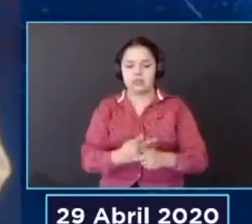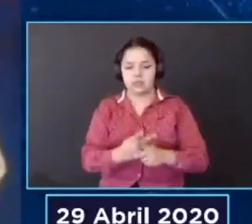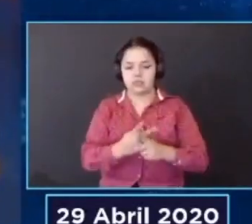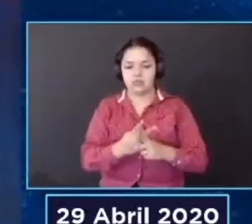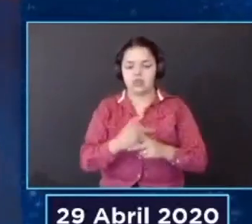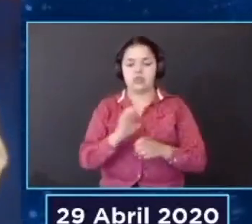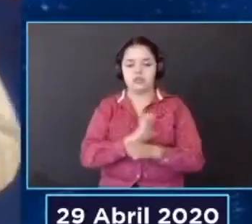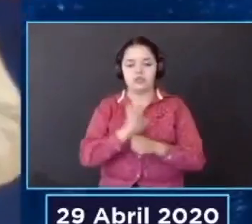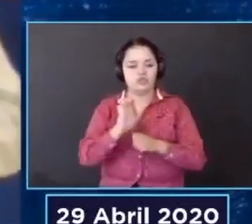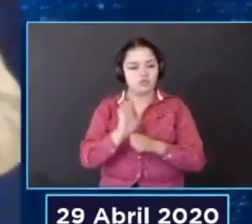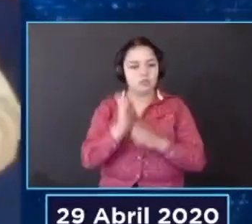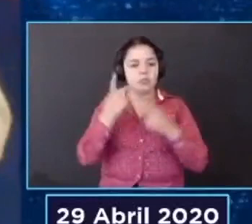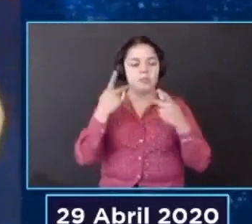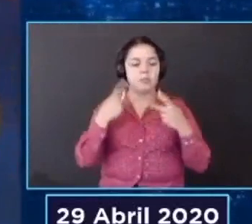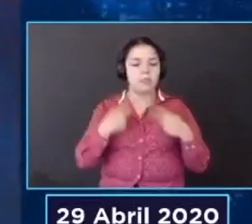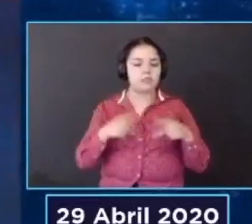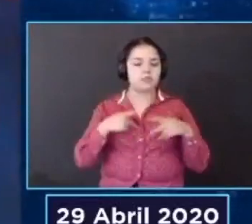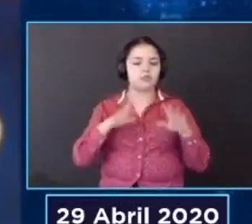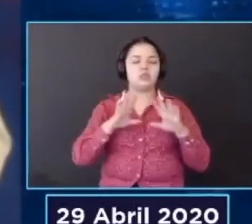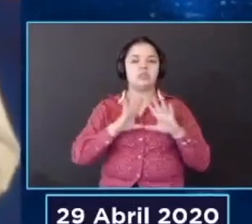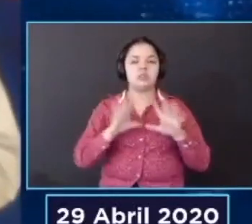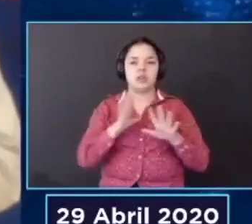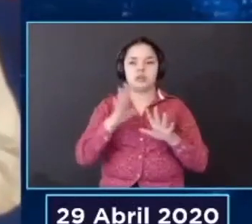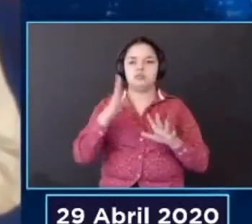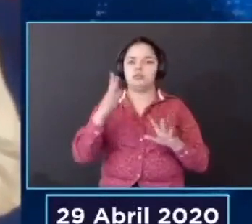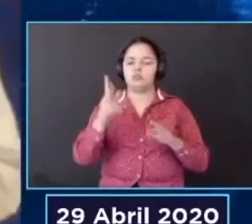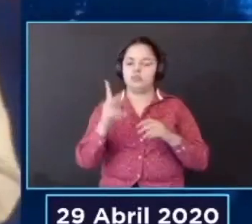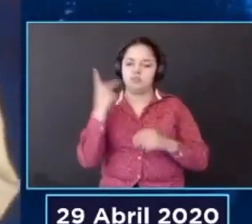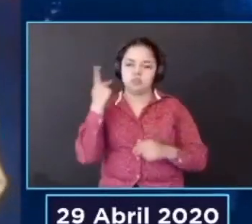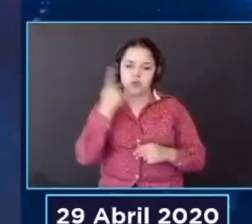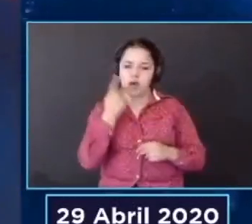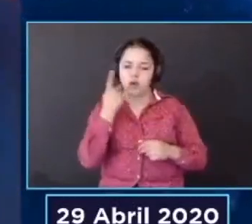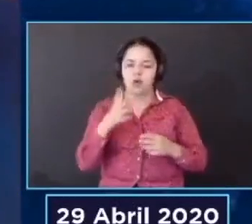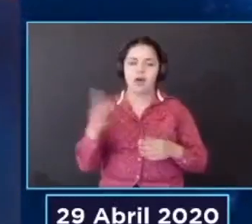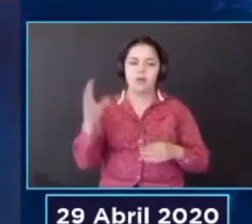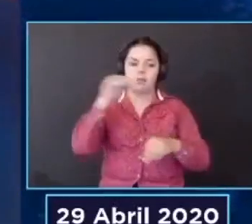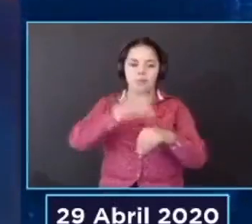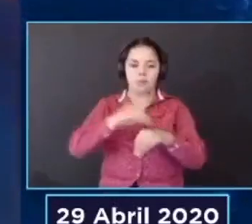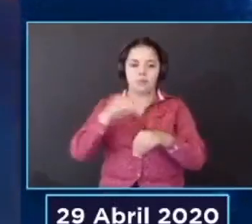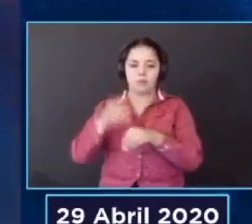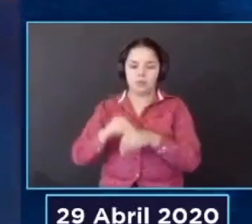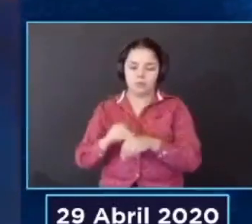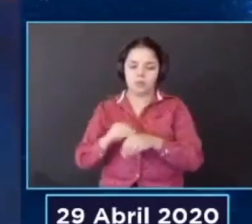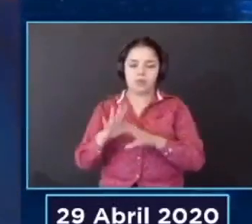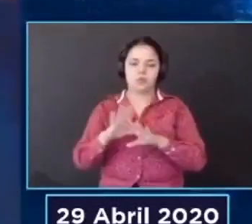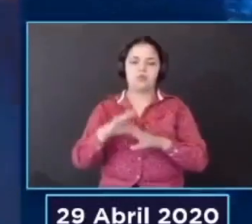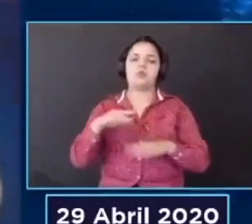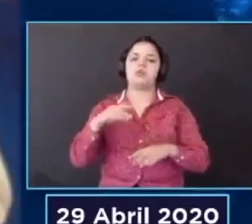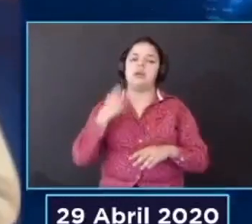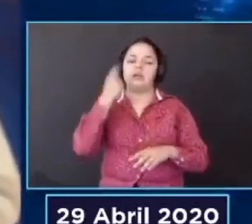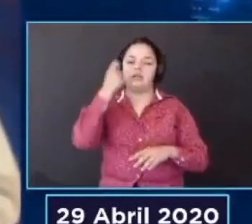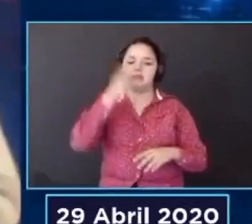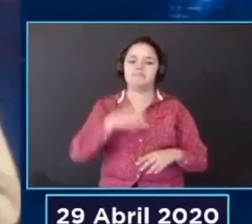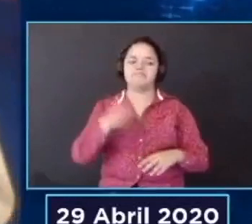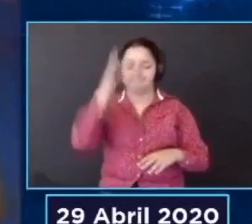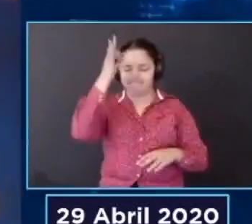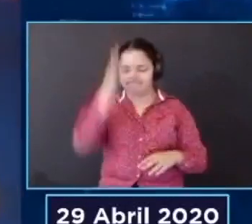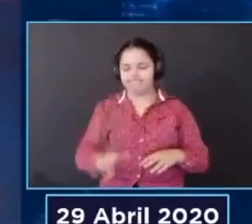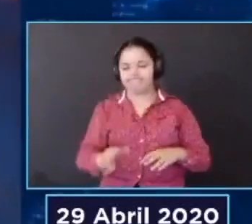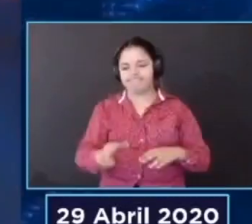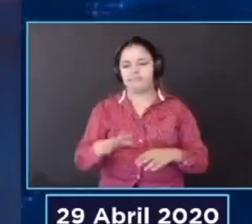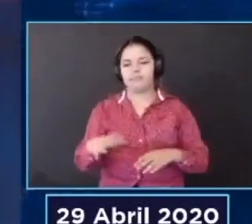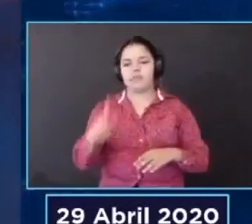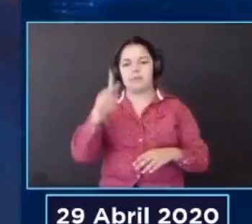2 casos que se suman pasaron ya por el proceso y se confirma por PCR que fueron por COVID. Acuérdense que